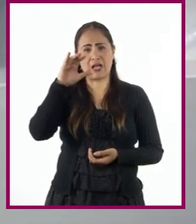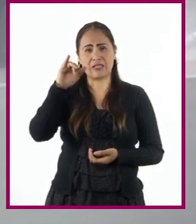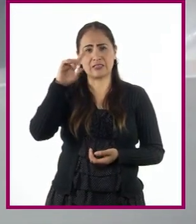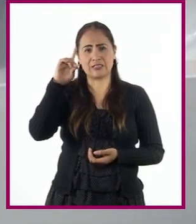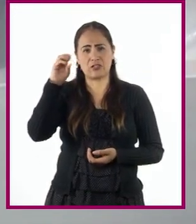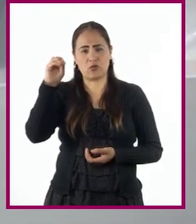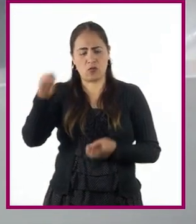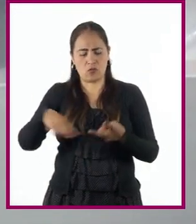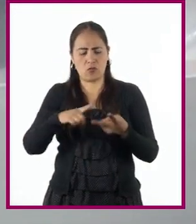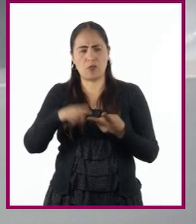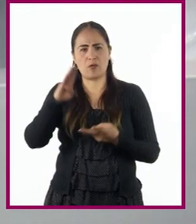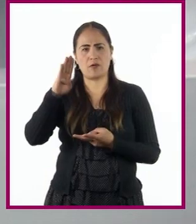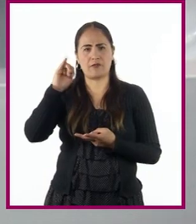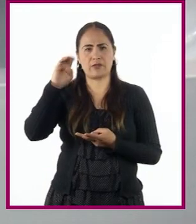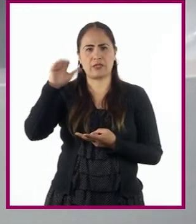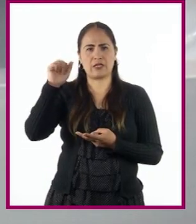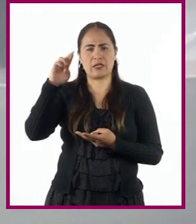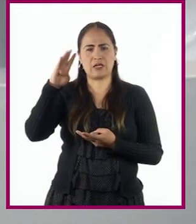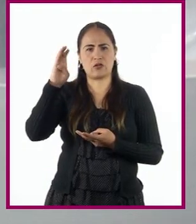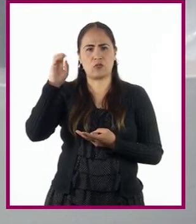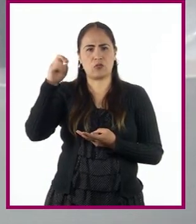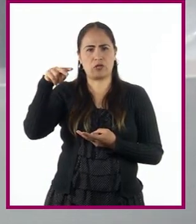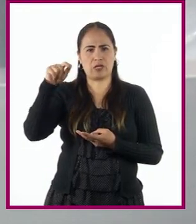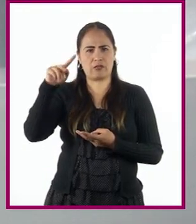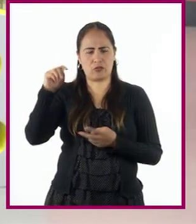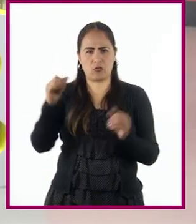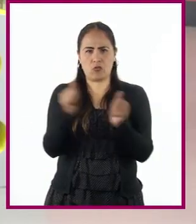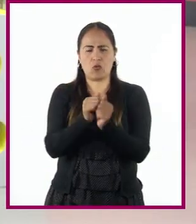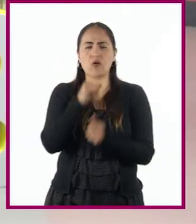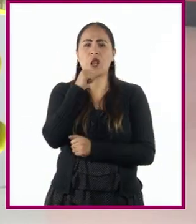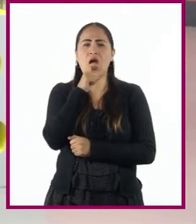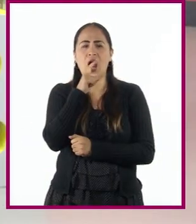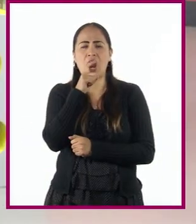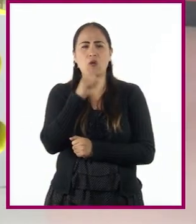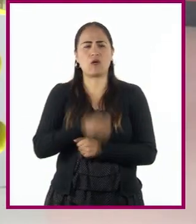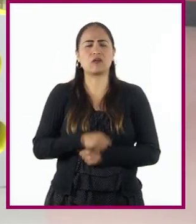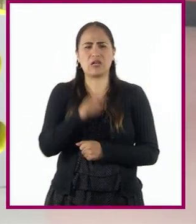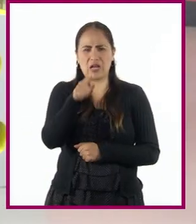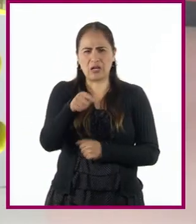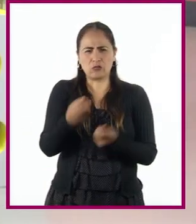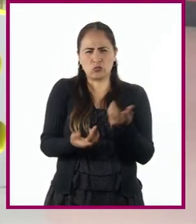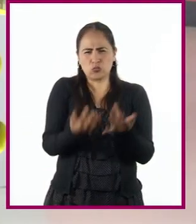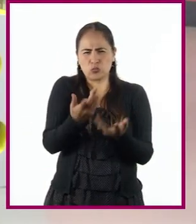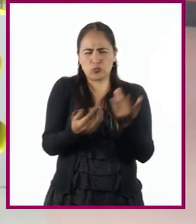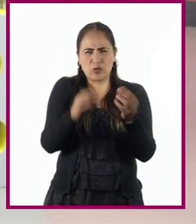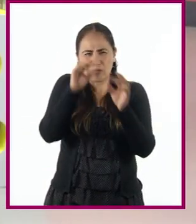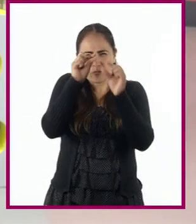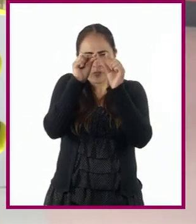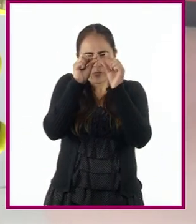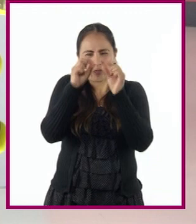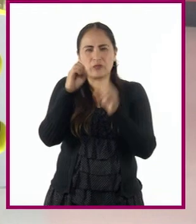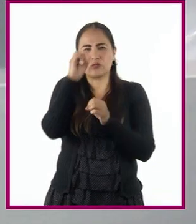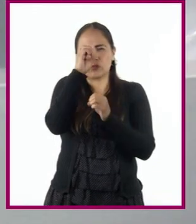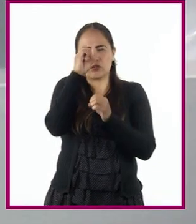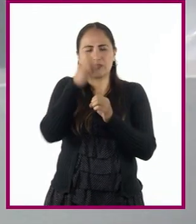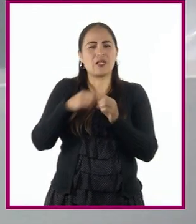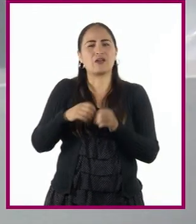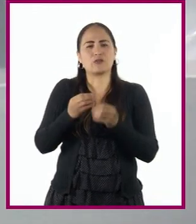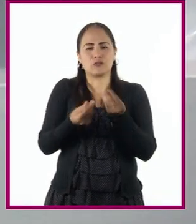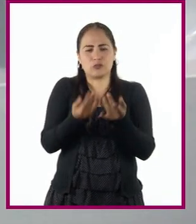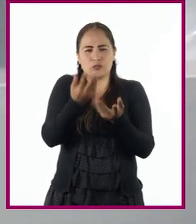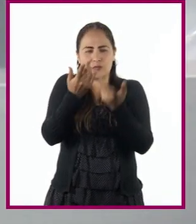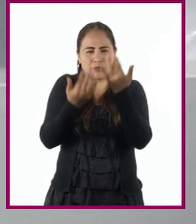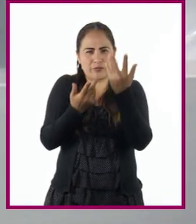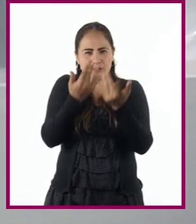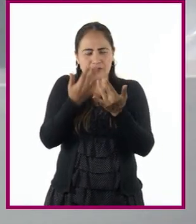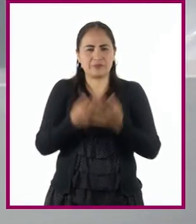y bicarbonato de sodio al contacto con el agua, reacciona de forma burbujeante, llevando a cabo la reacción que estudiamos